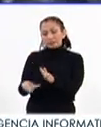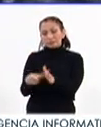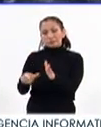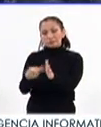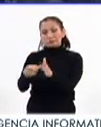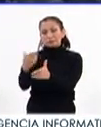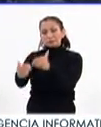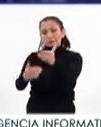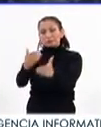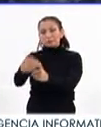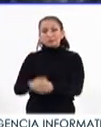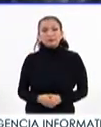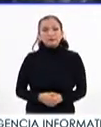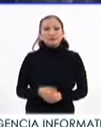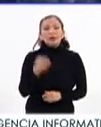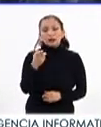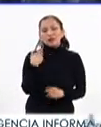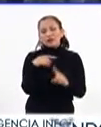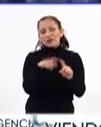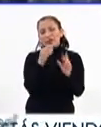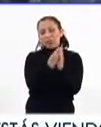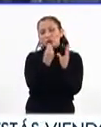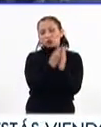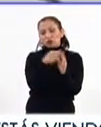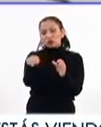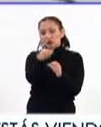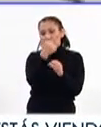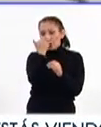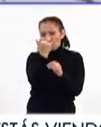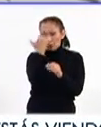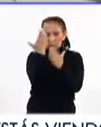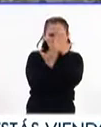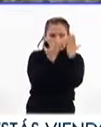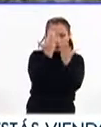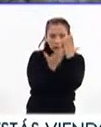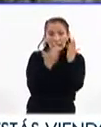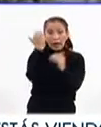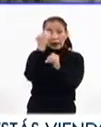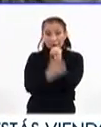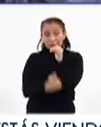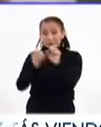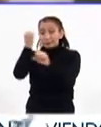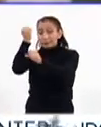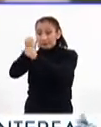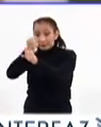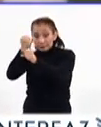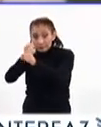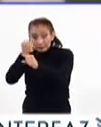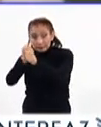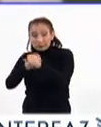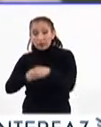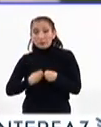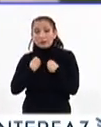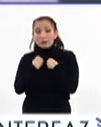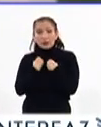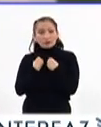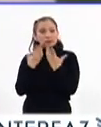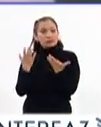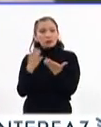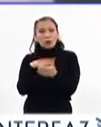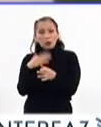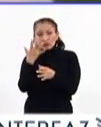mismo. Entonces, son varios cursos que los muchachos reciben, salen de prácticas y viven de